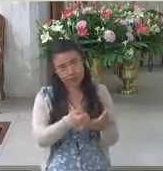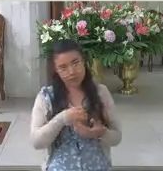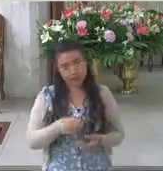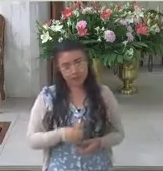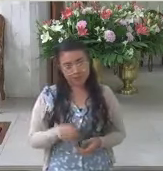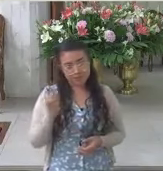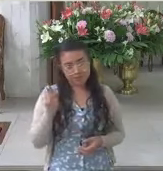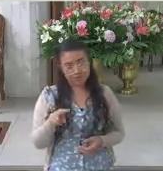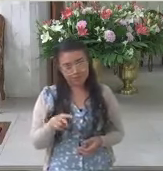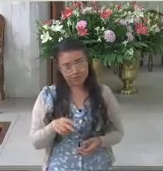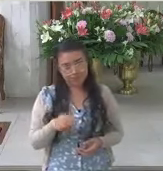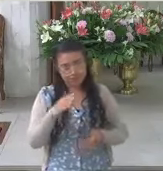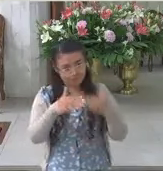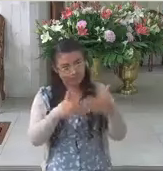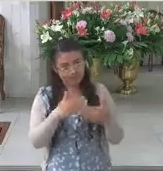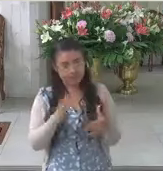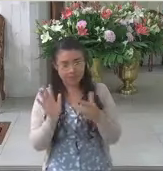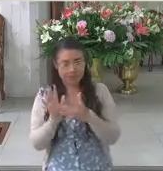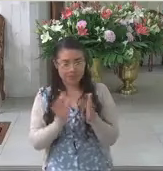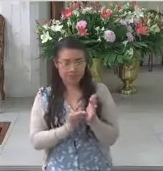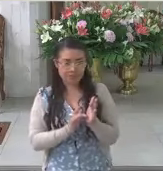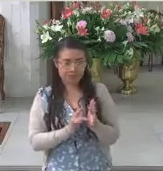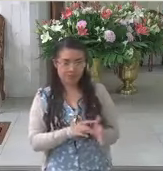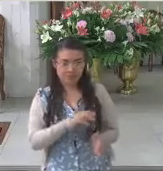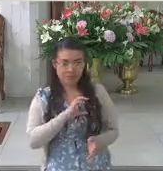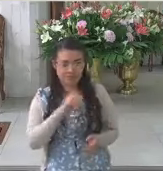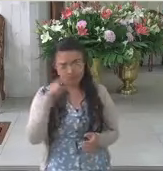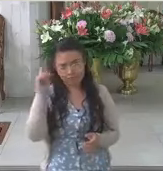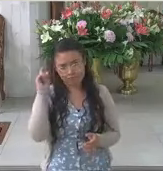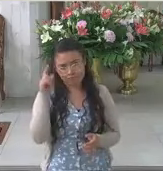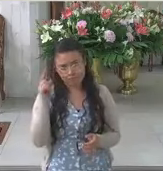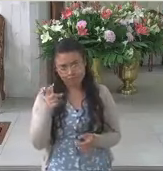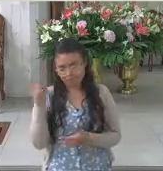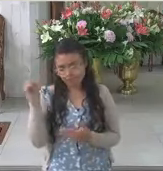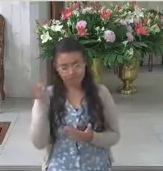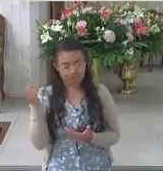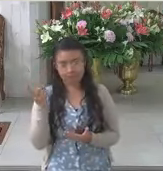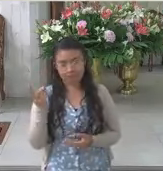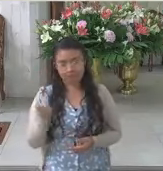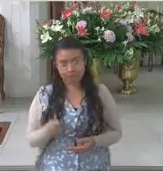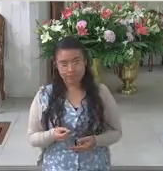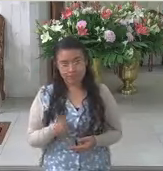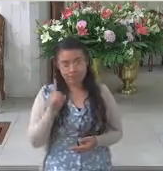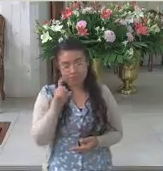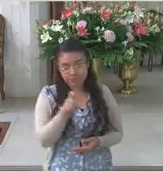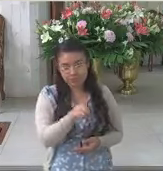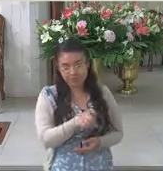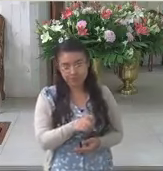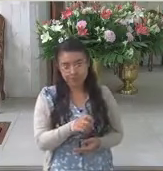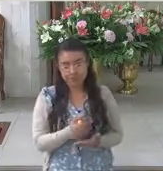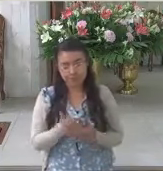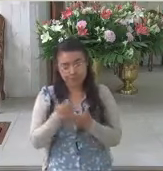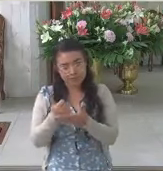Gloria a Dios Esta parábola es un llamado a la consideración de nuestras fuerzas